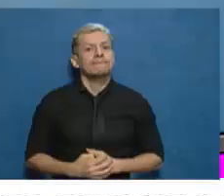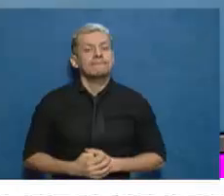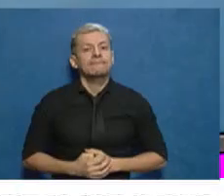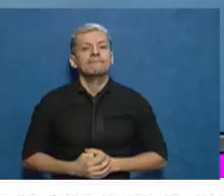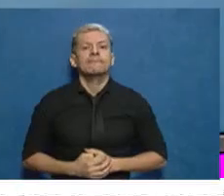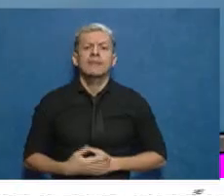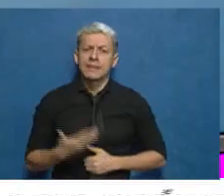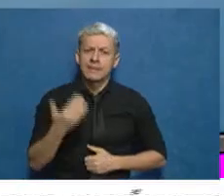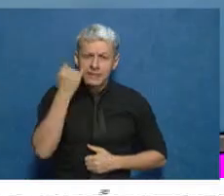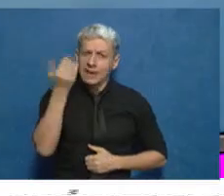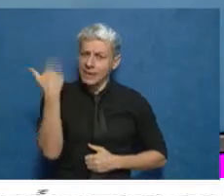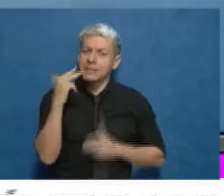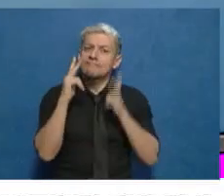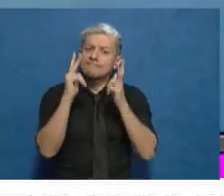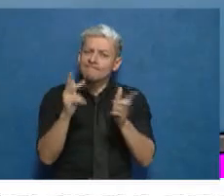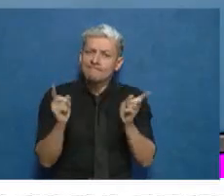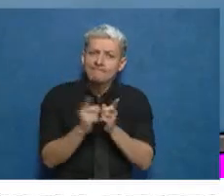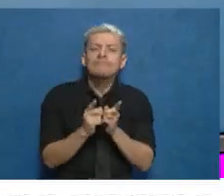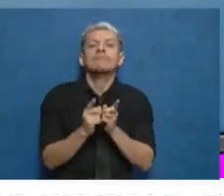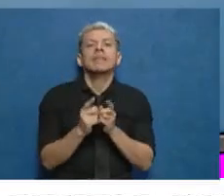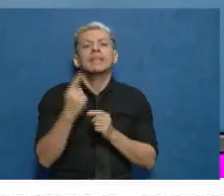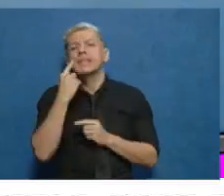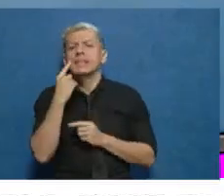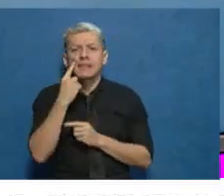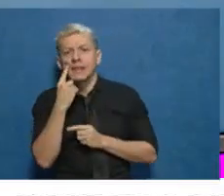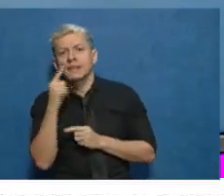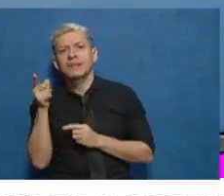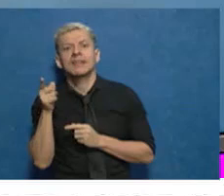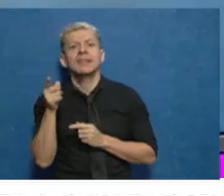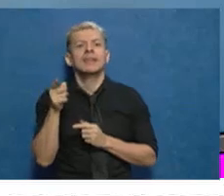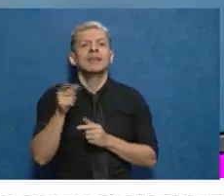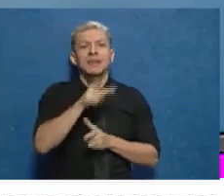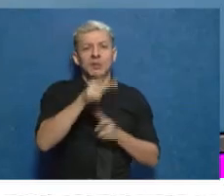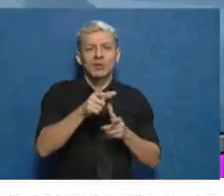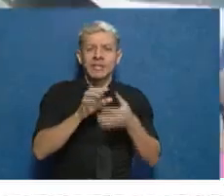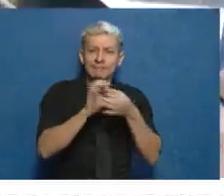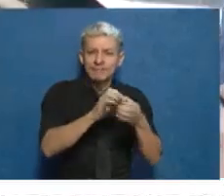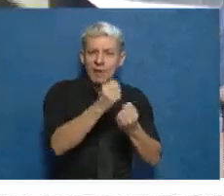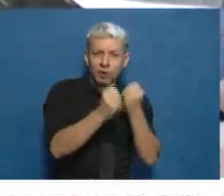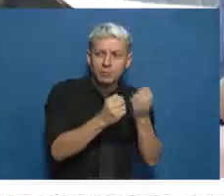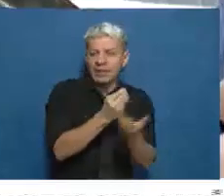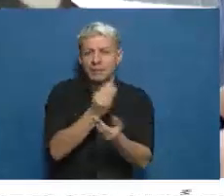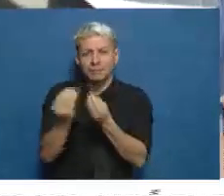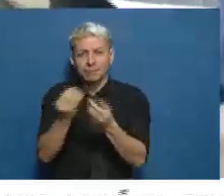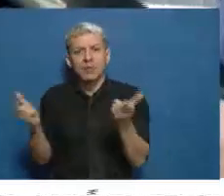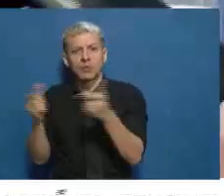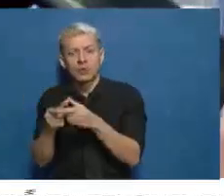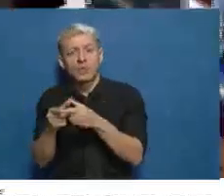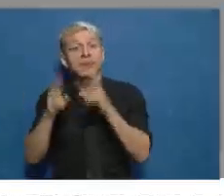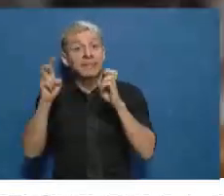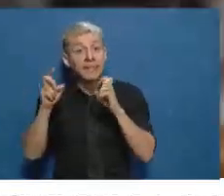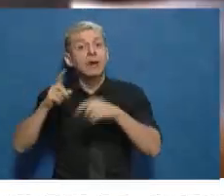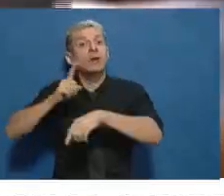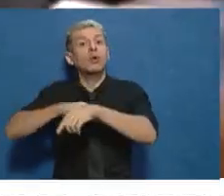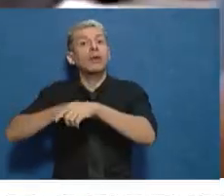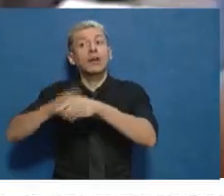Bueno, se lo habíamos anticipado que intendentes estaban reunidos con referentes económicos justamente para hablar sobre el horario de comercio. El